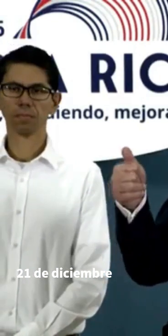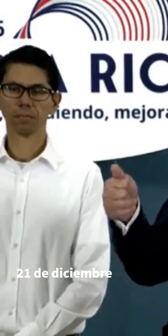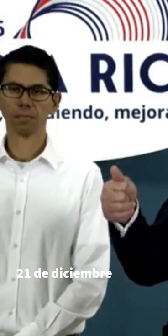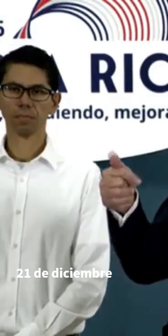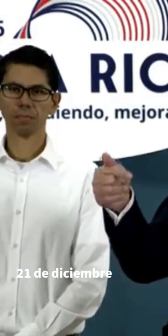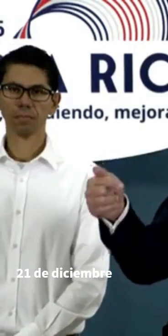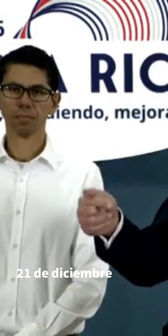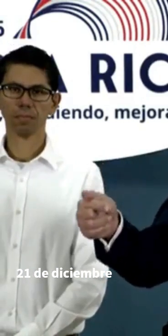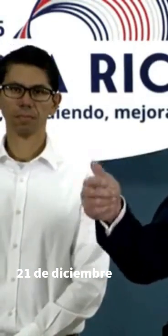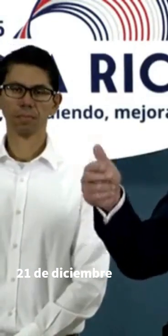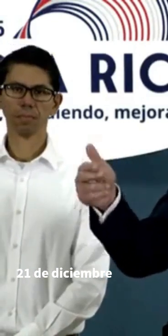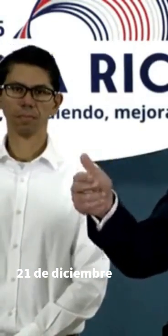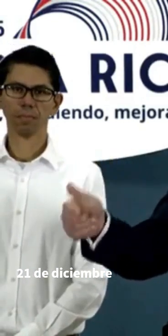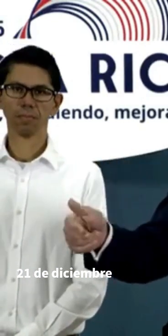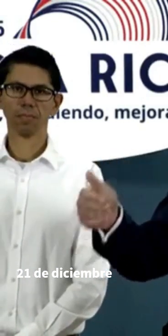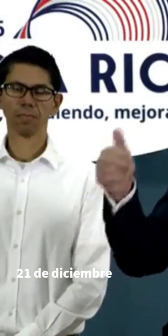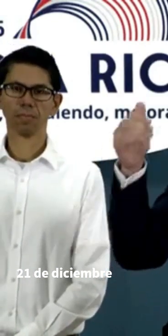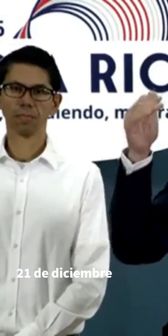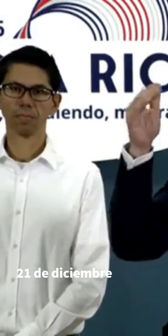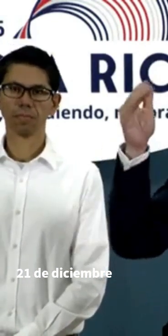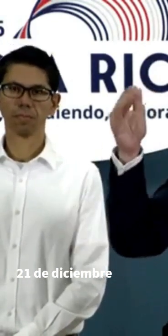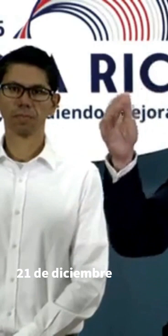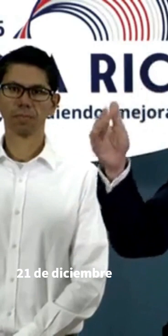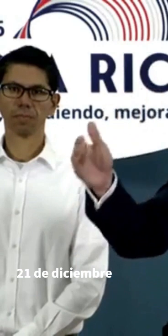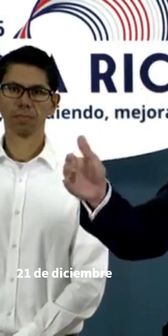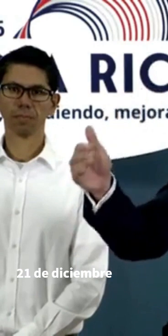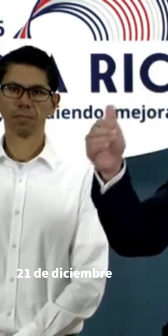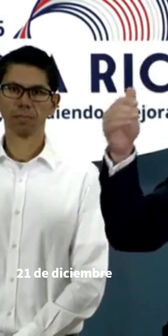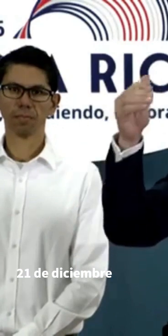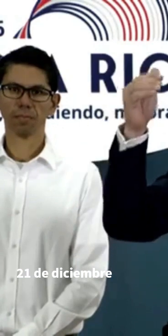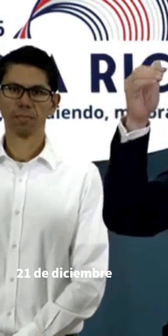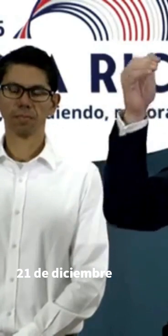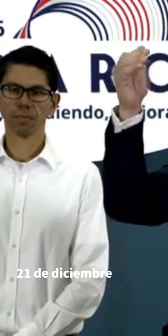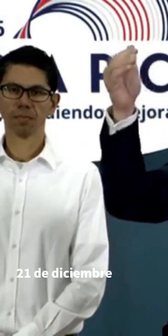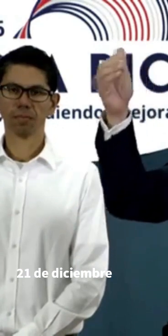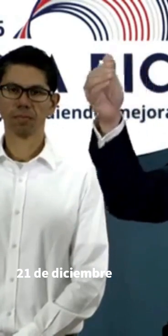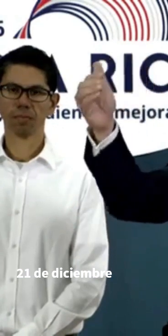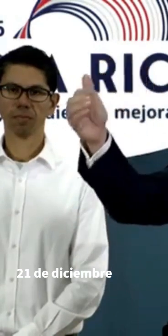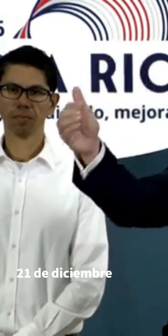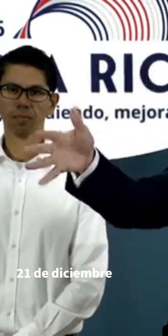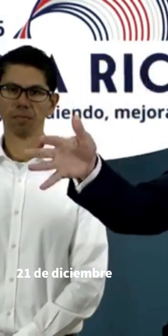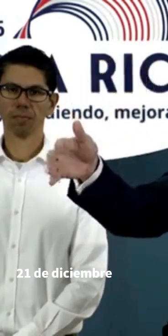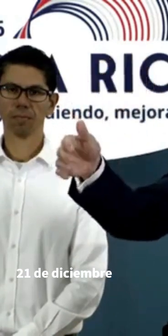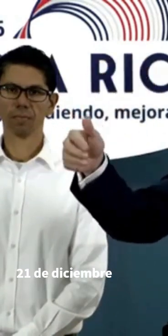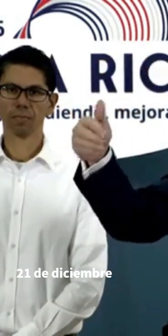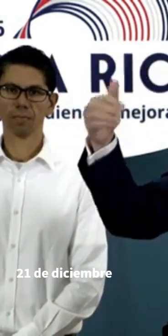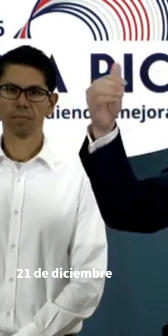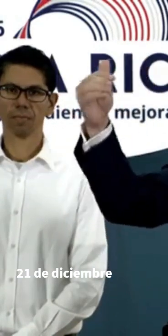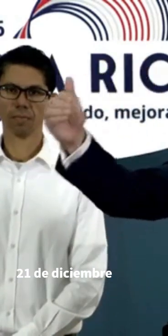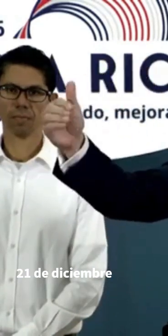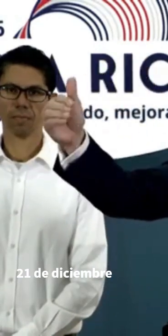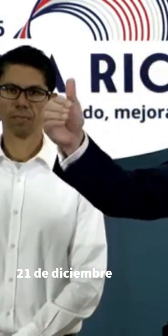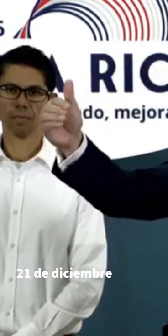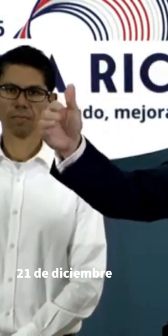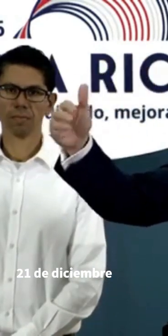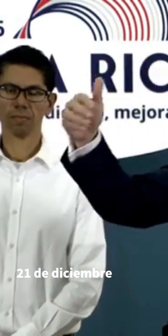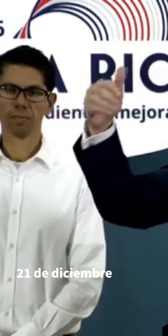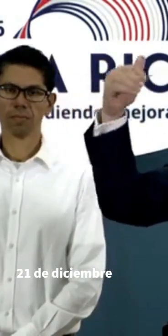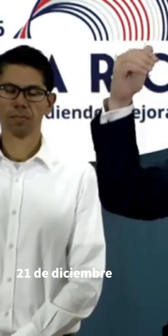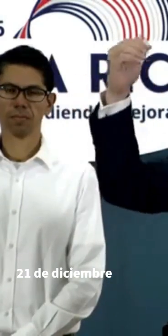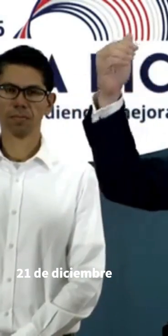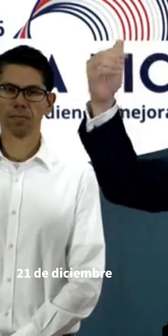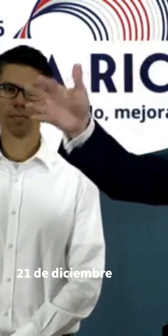Atenas, Naranjo, Grecia, Palmares, San Ramón, San Carlos,